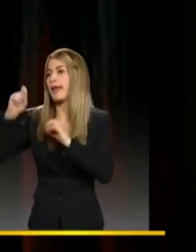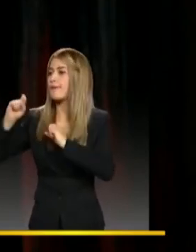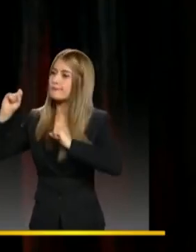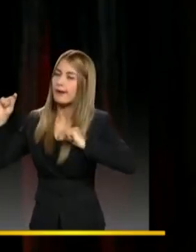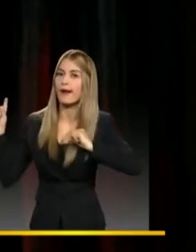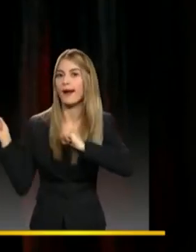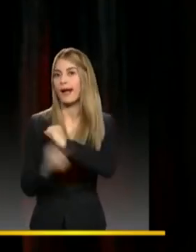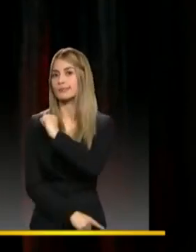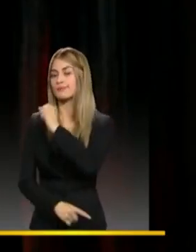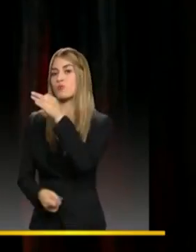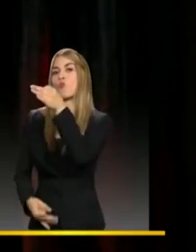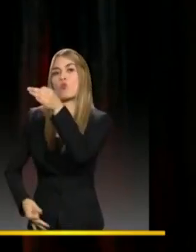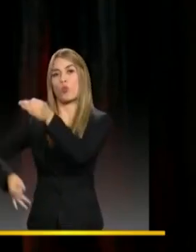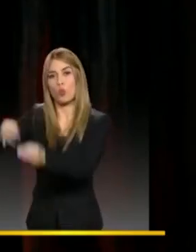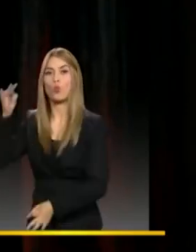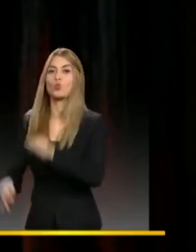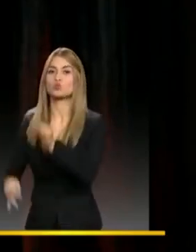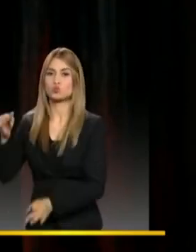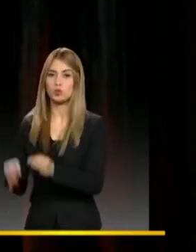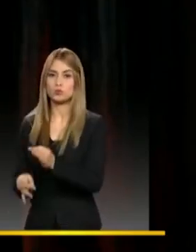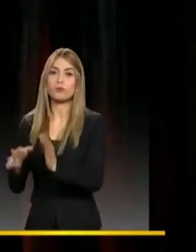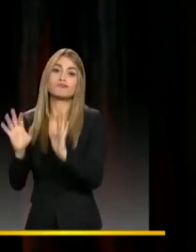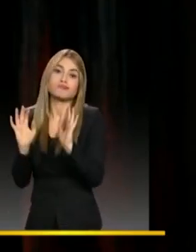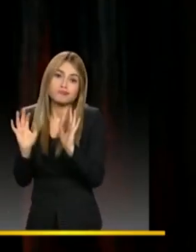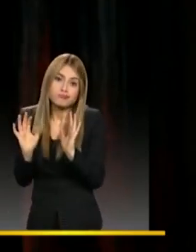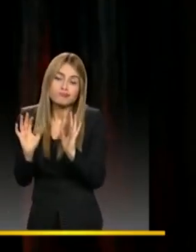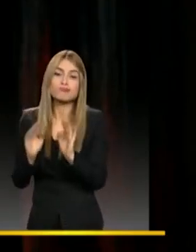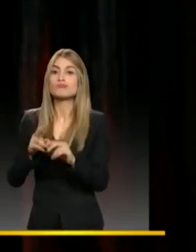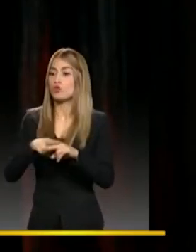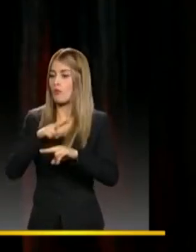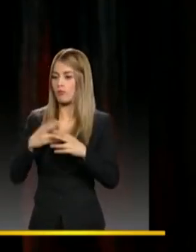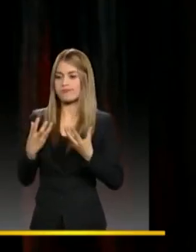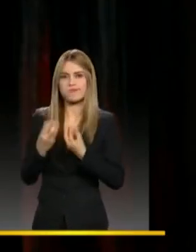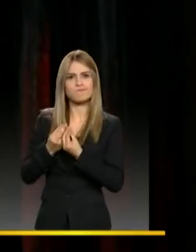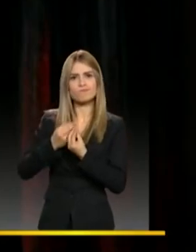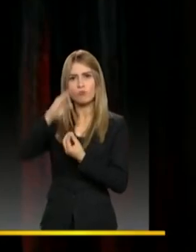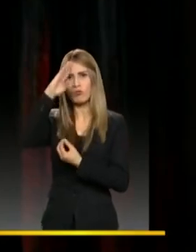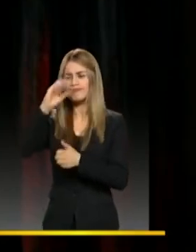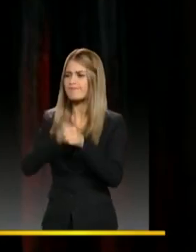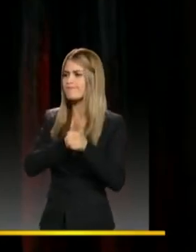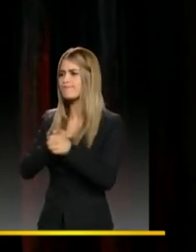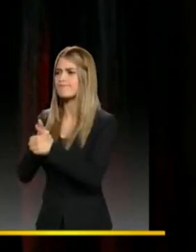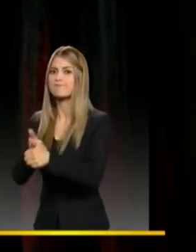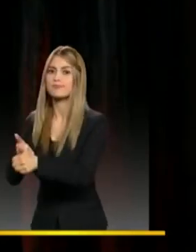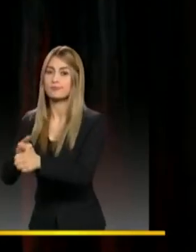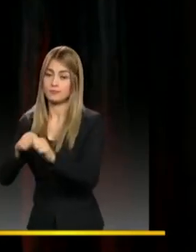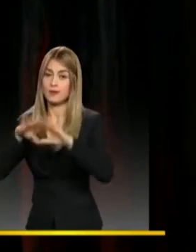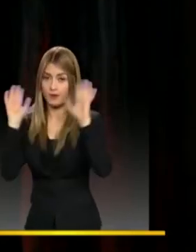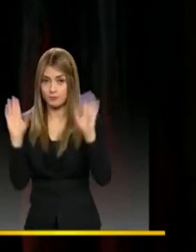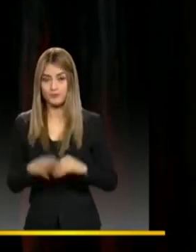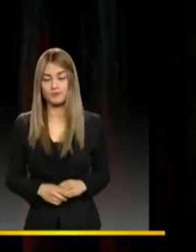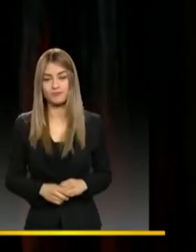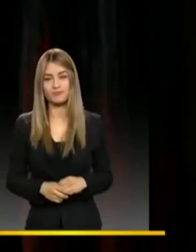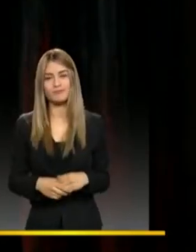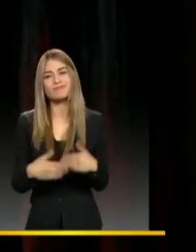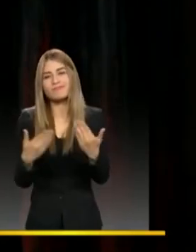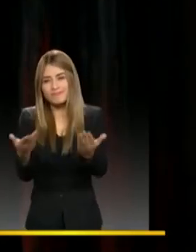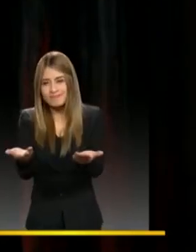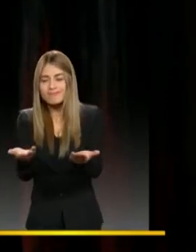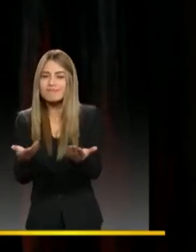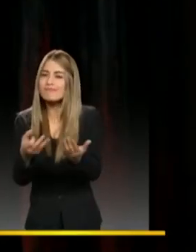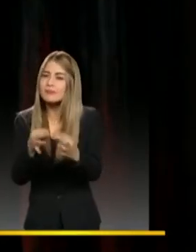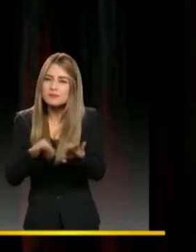el contundente accionar de nuestra fuerza pública. Lo cierto, lo más